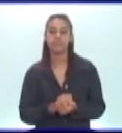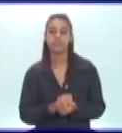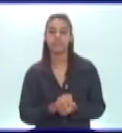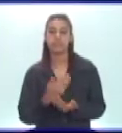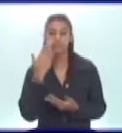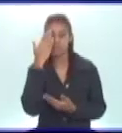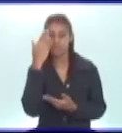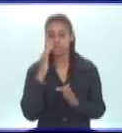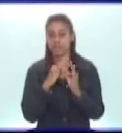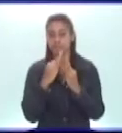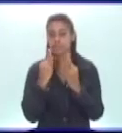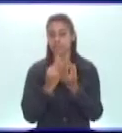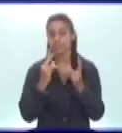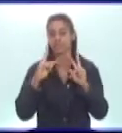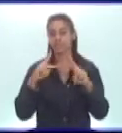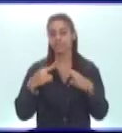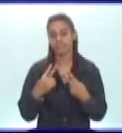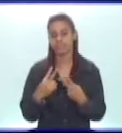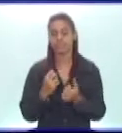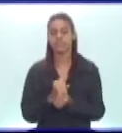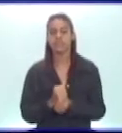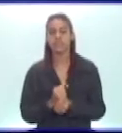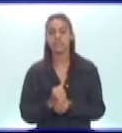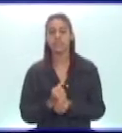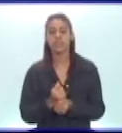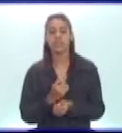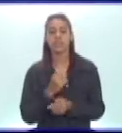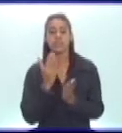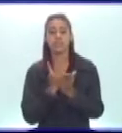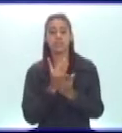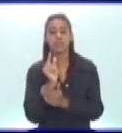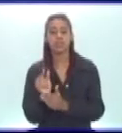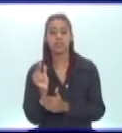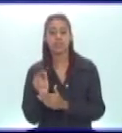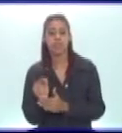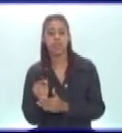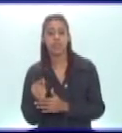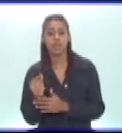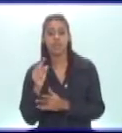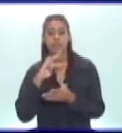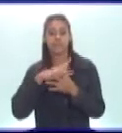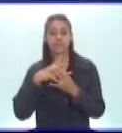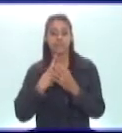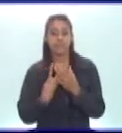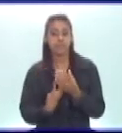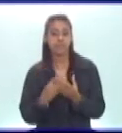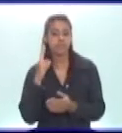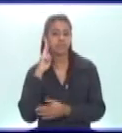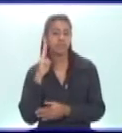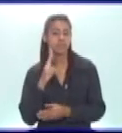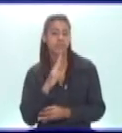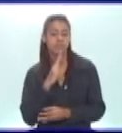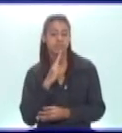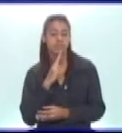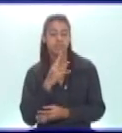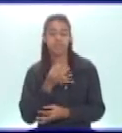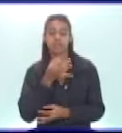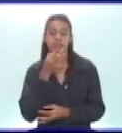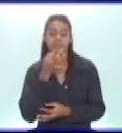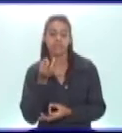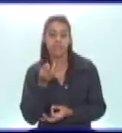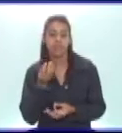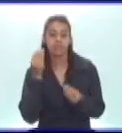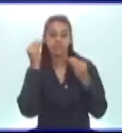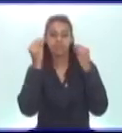Agradecemos a las familias nuevamente de los escolares con discapacidad auditiva por su preocupación mostrada durante este tiempo de aislamiento